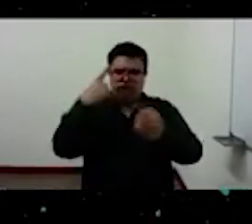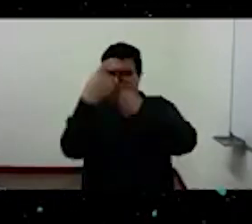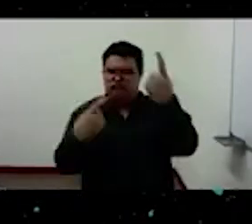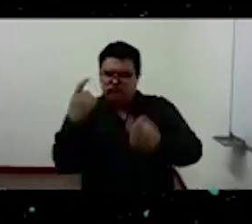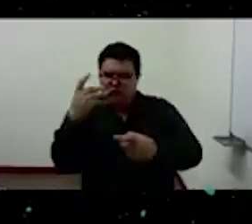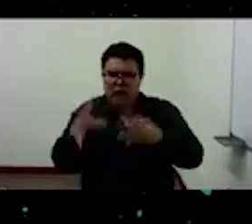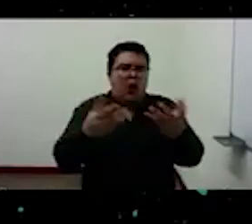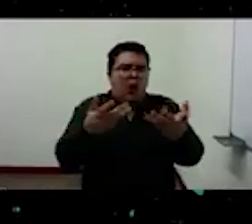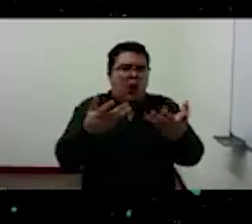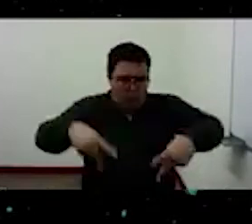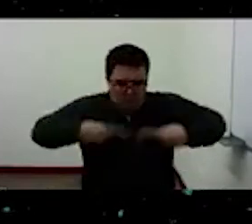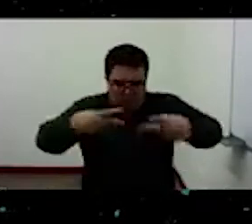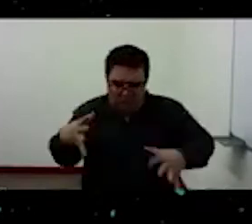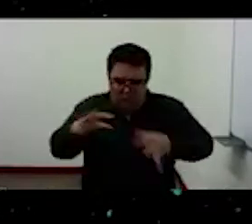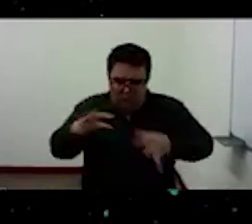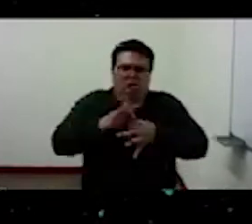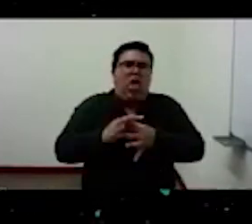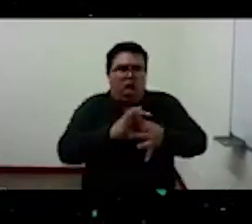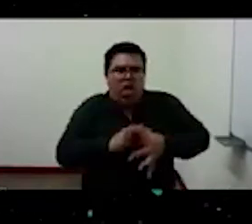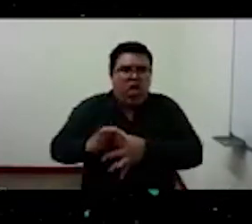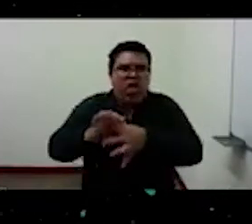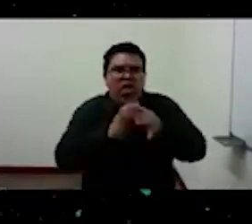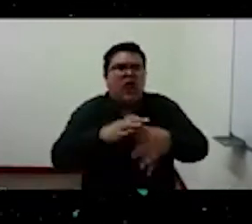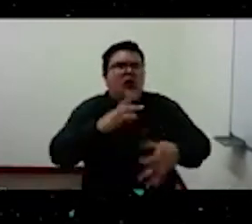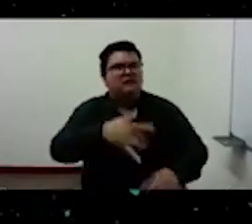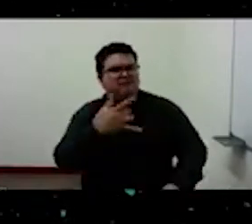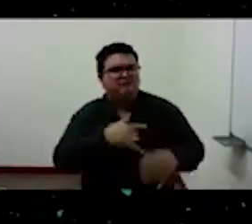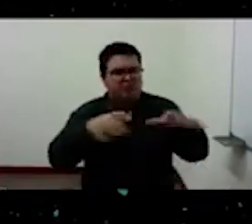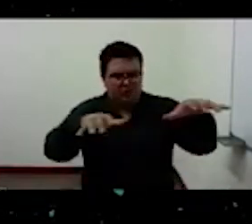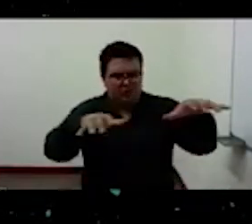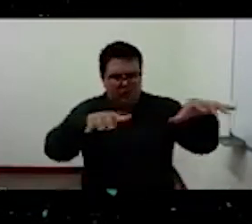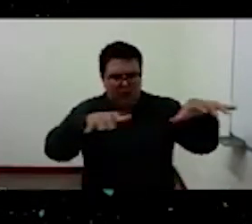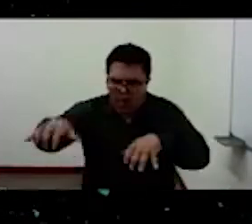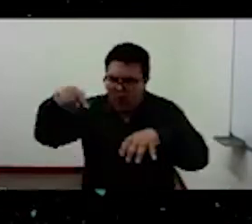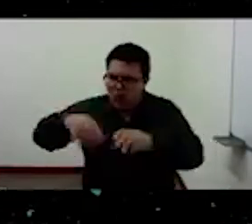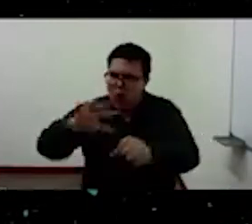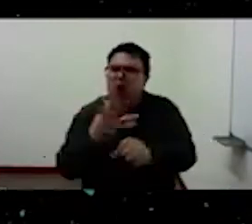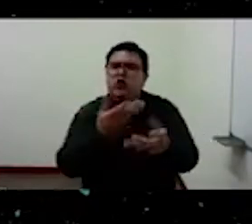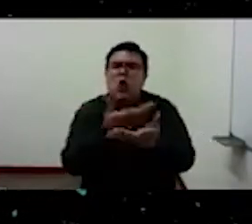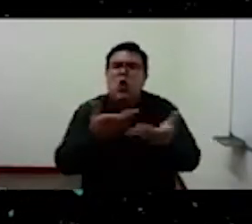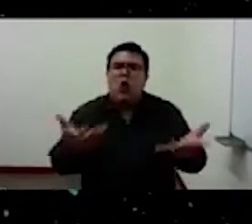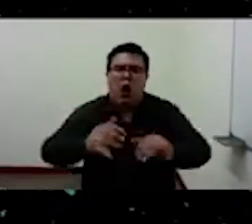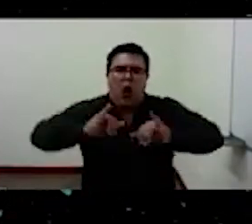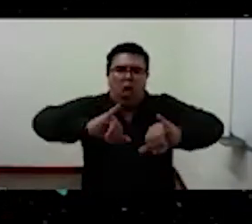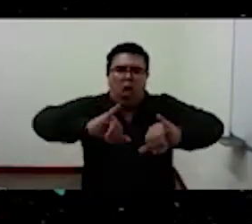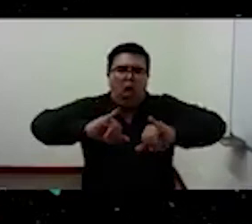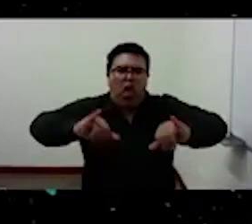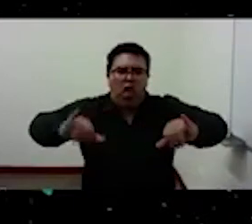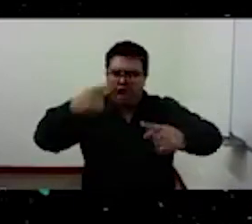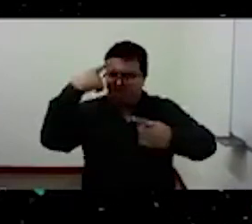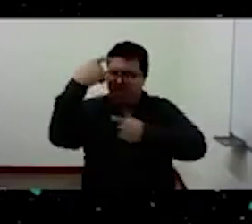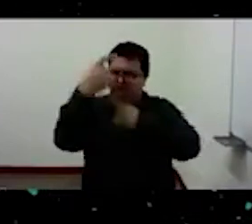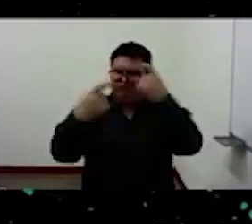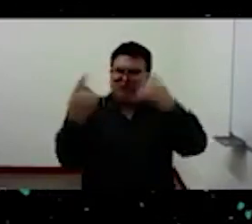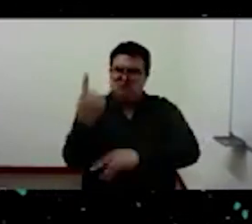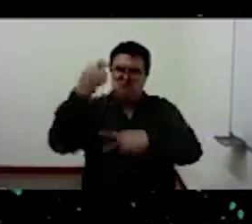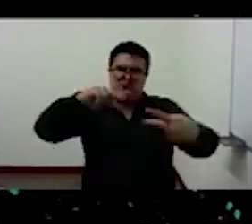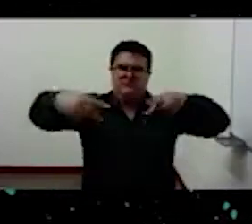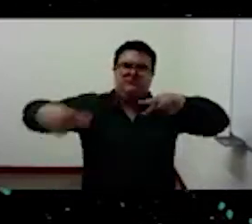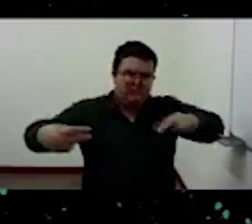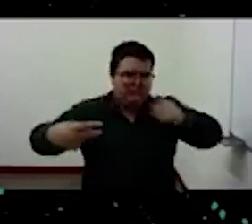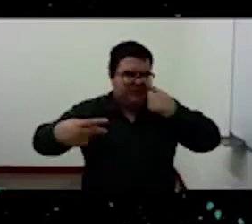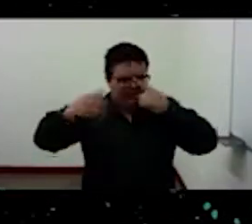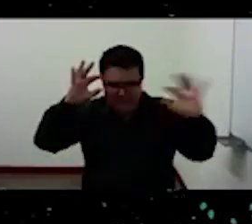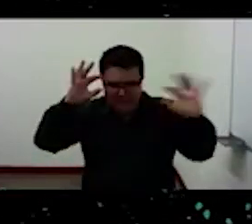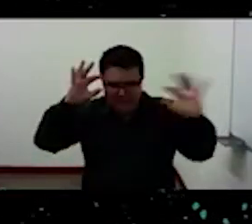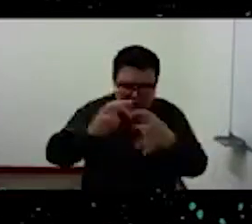vida, establecido como ley o axioma de la belleza del arte, completamente apolíneo, la perspectiva, la